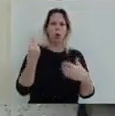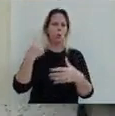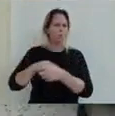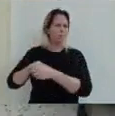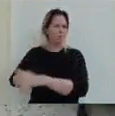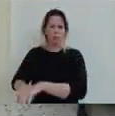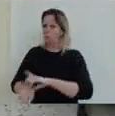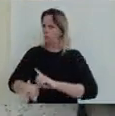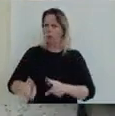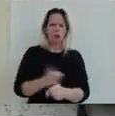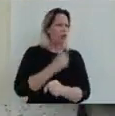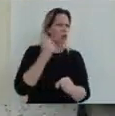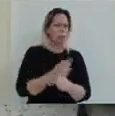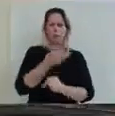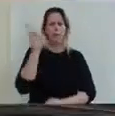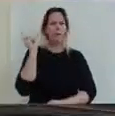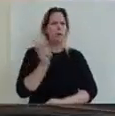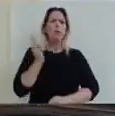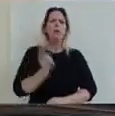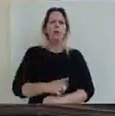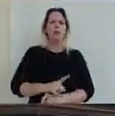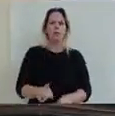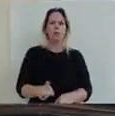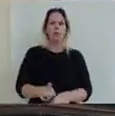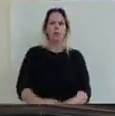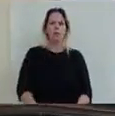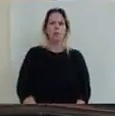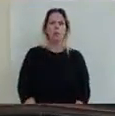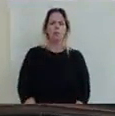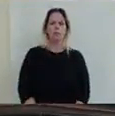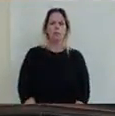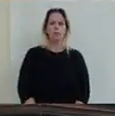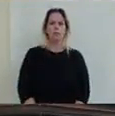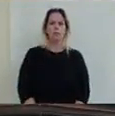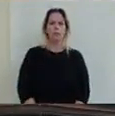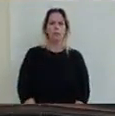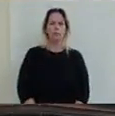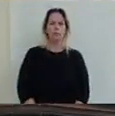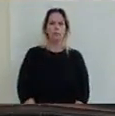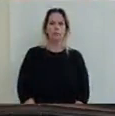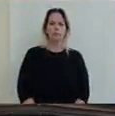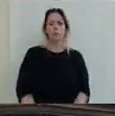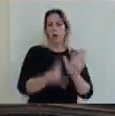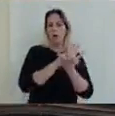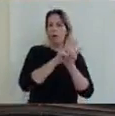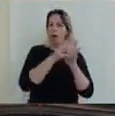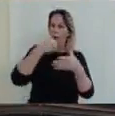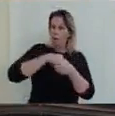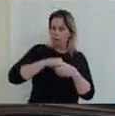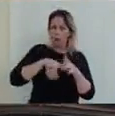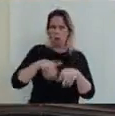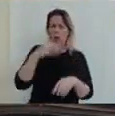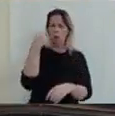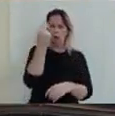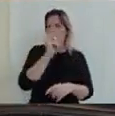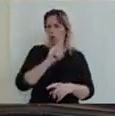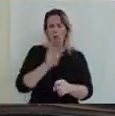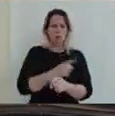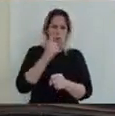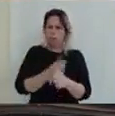momento. No corresponde, eso sería un acto violatorio de nuestro reglamento interno, por lo cual nos negamos,